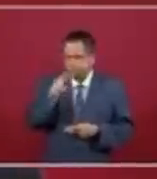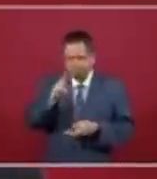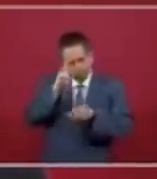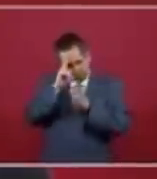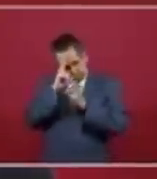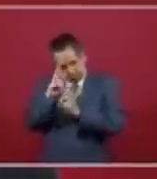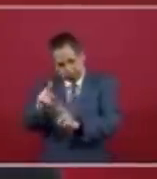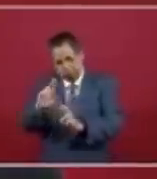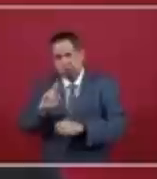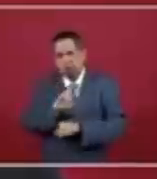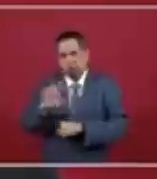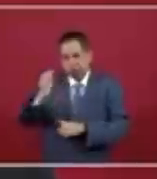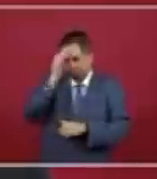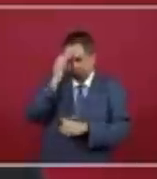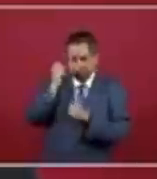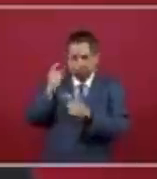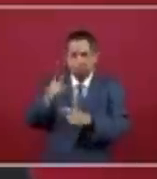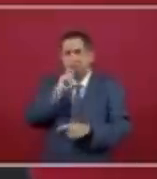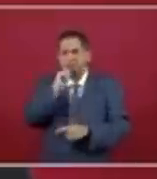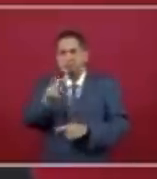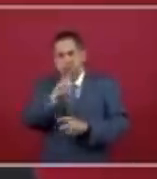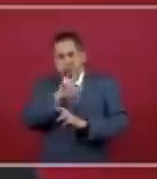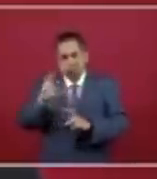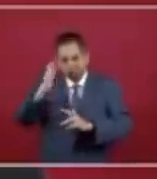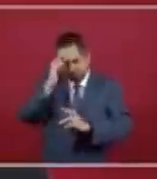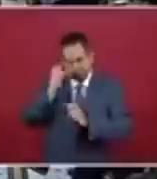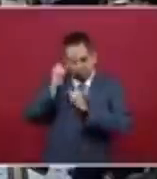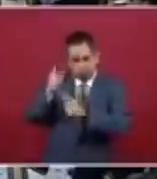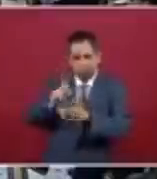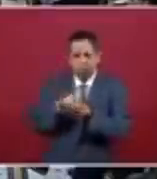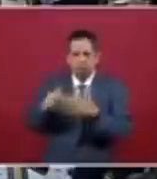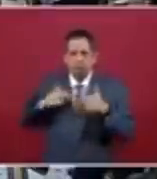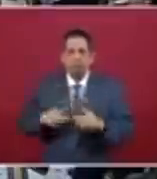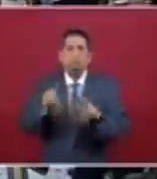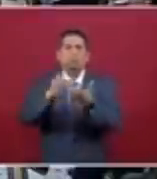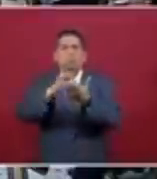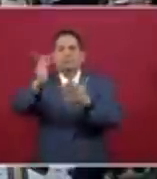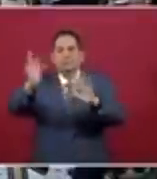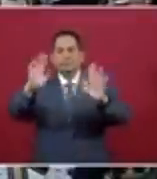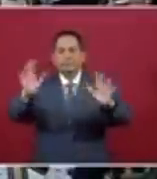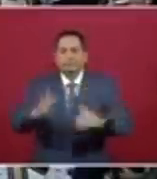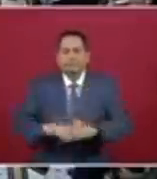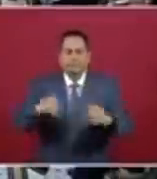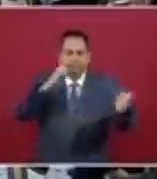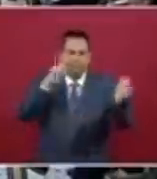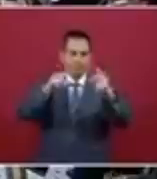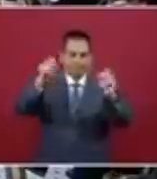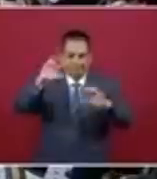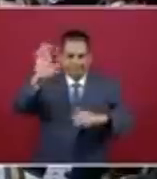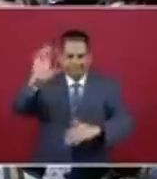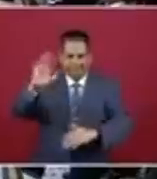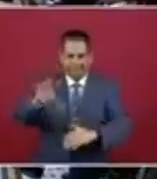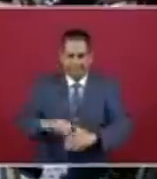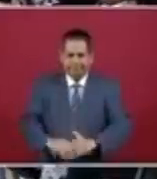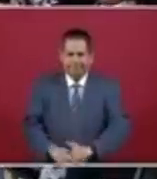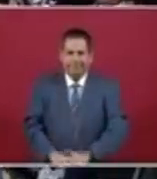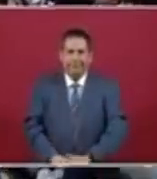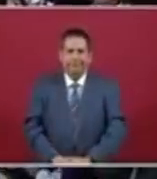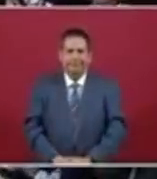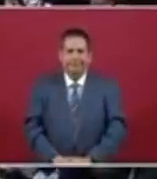un reconocimiento a los derechos humanos. Muchas gracias. Gracias. Nos vemos mañana.